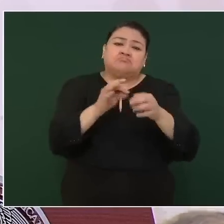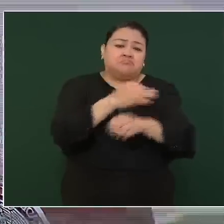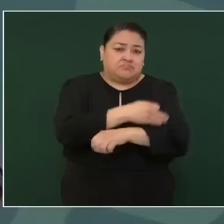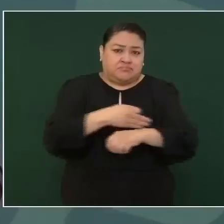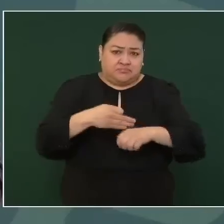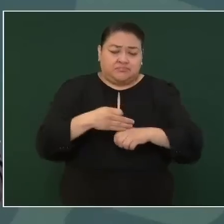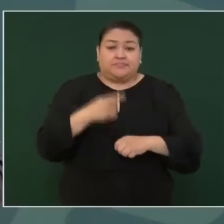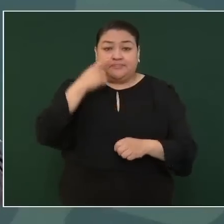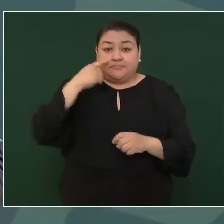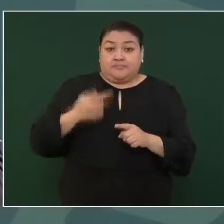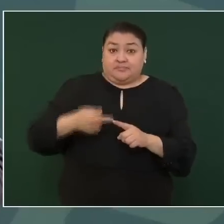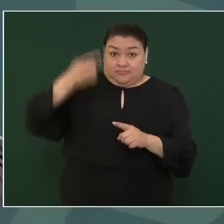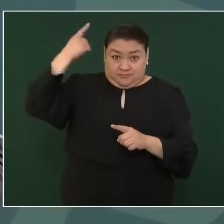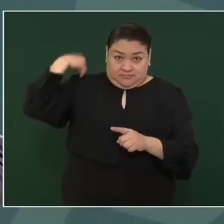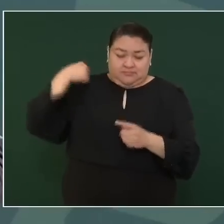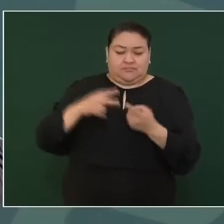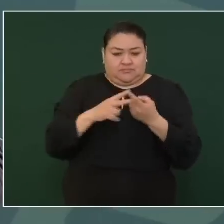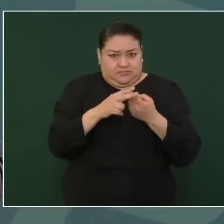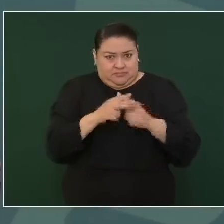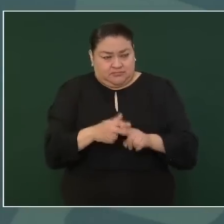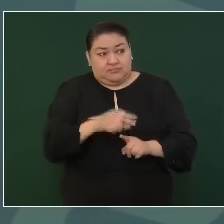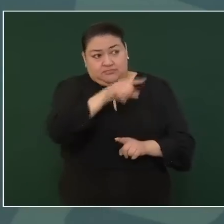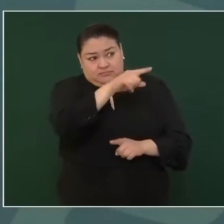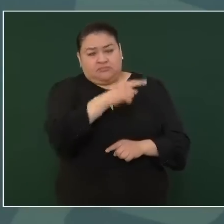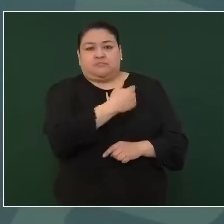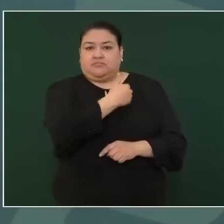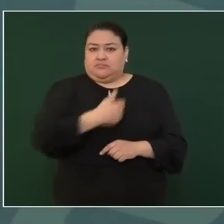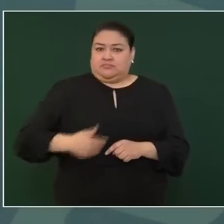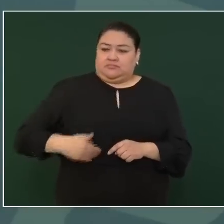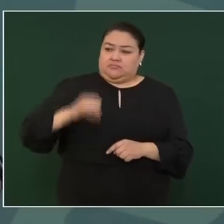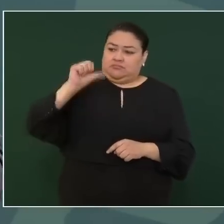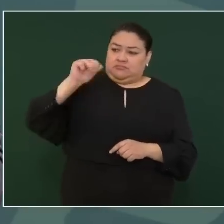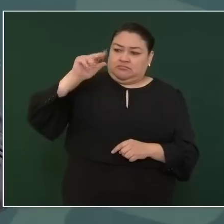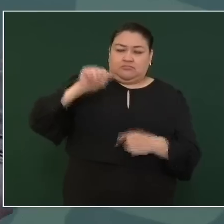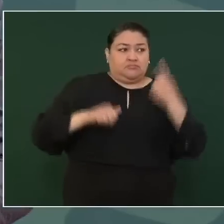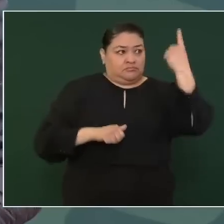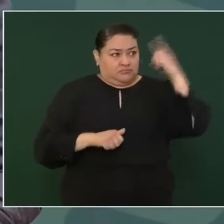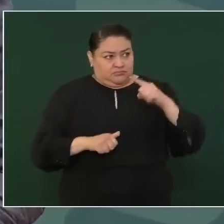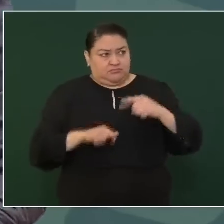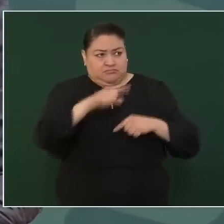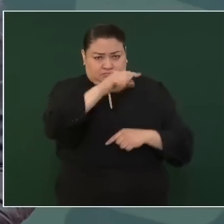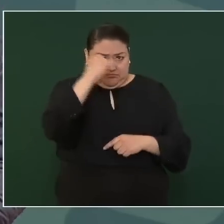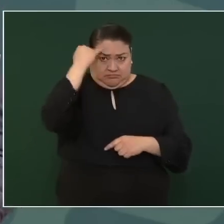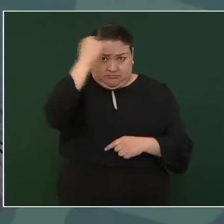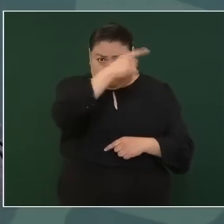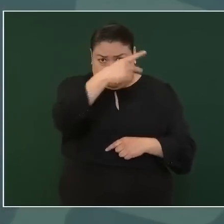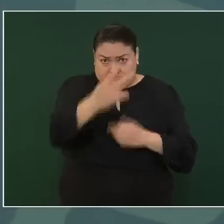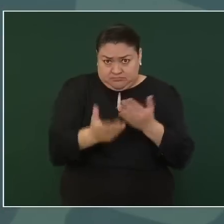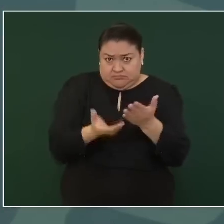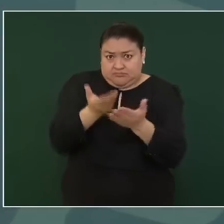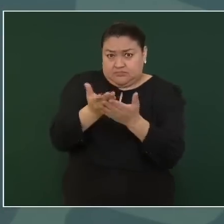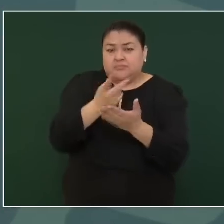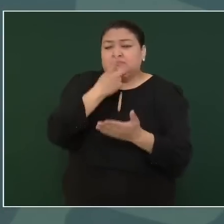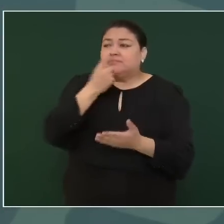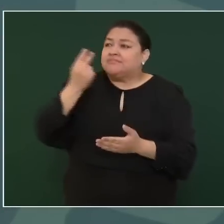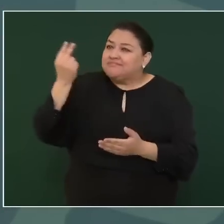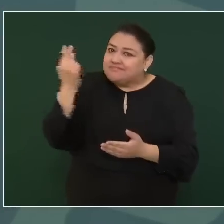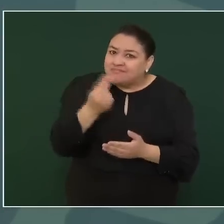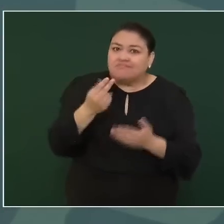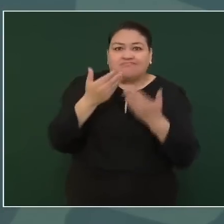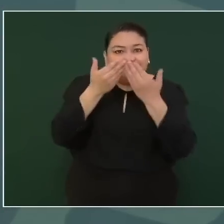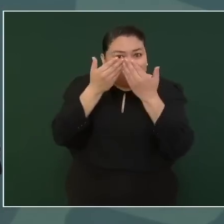Desde un principio, el presidente López Obrador ha venido planteando que debe abrirse ese camino